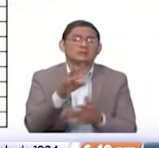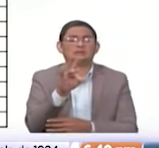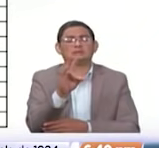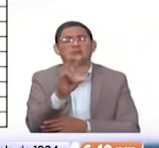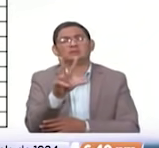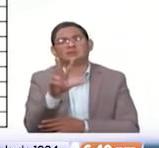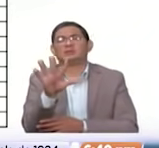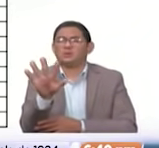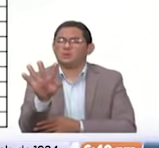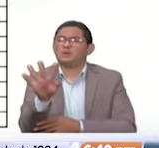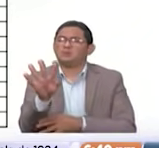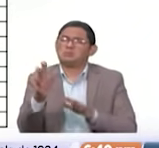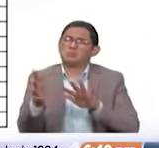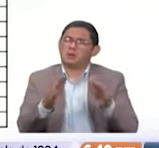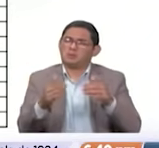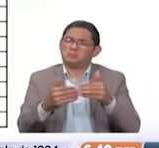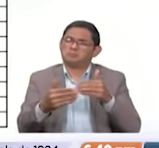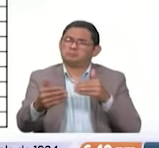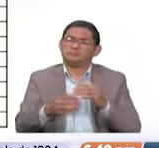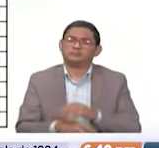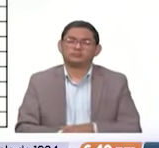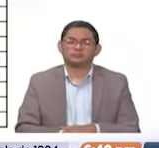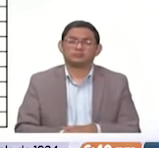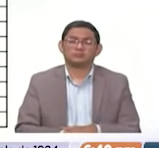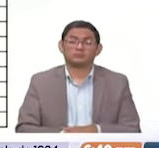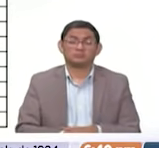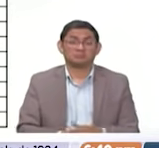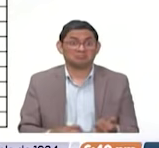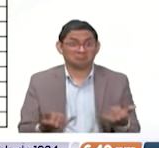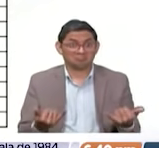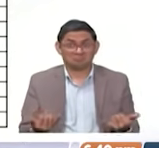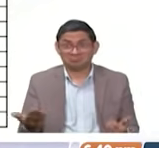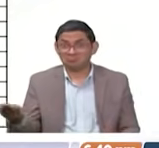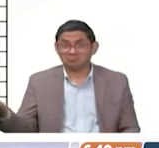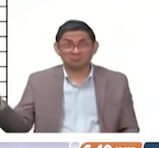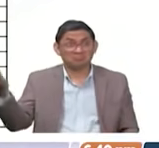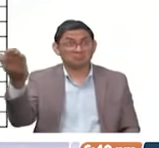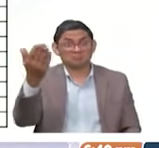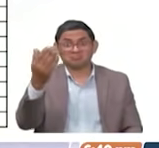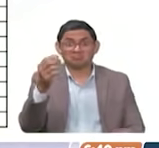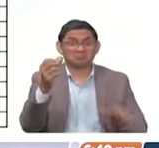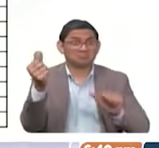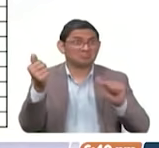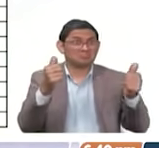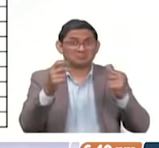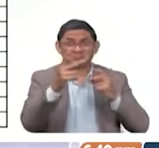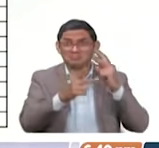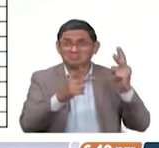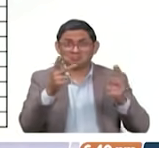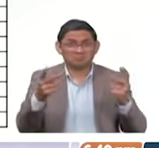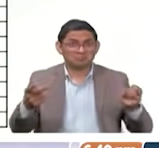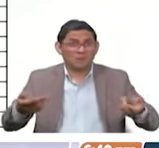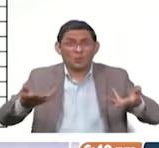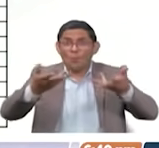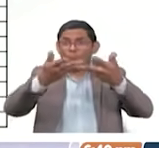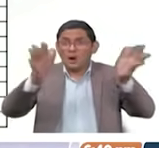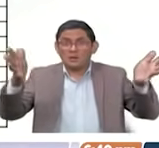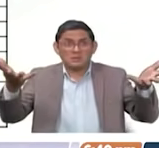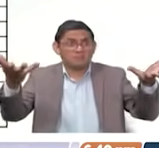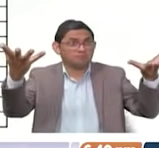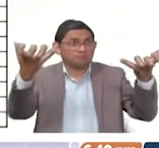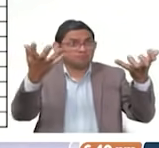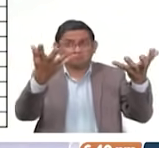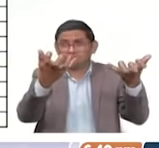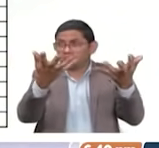importante señalar la vacunación abierta población general ya la tenemos desde estas semanas así que